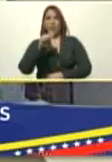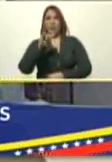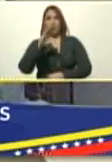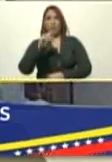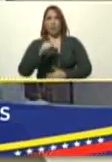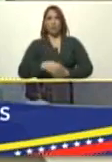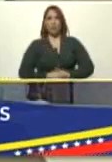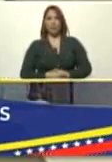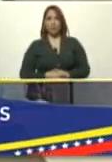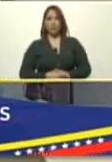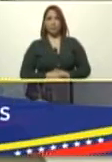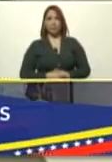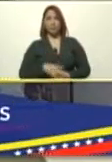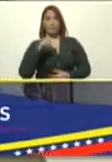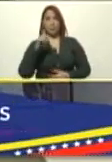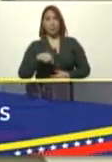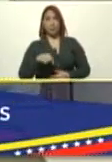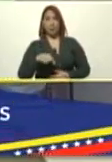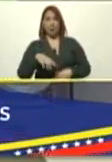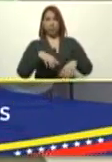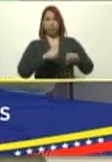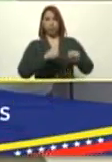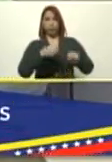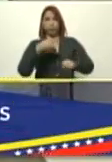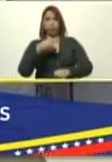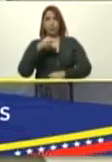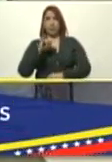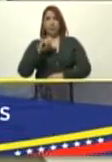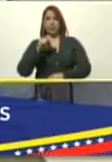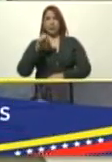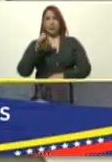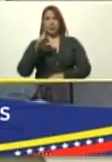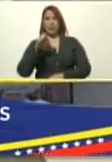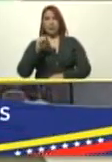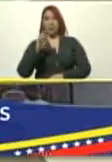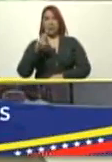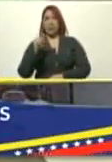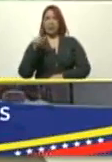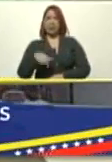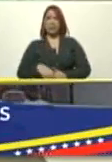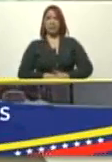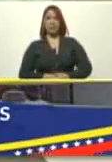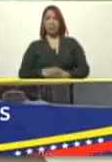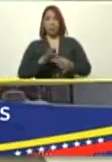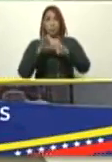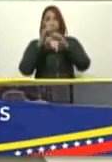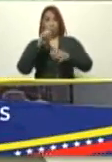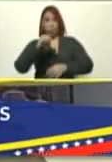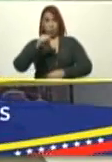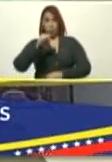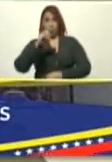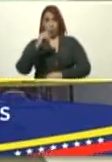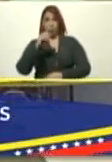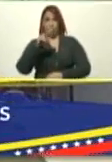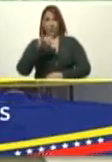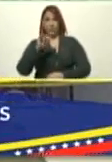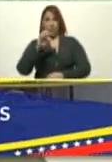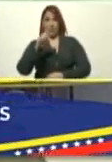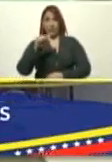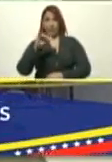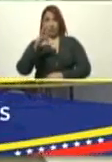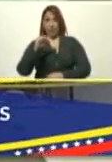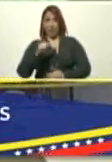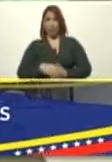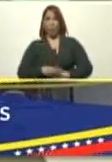Y en las primeras de cambio, la invasión de Hitler a la Unión Soviética, cuando entraron a la entonces